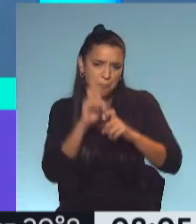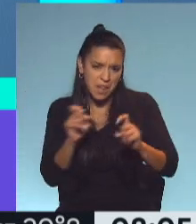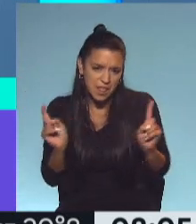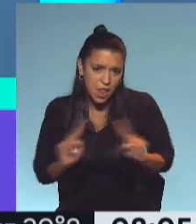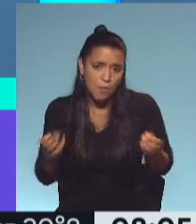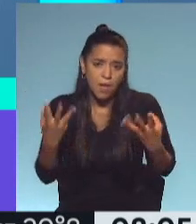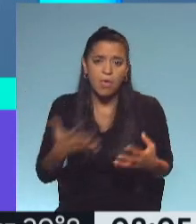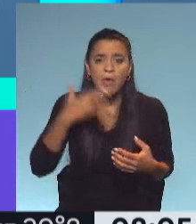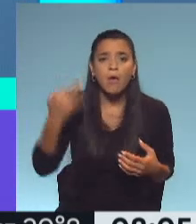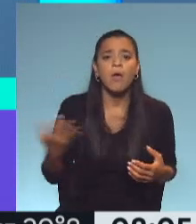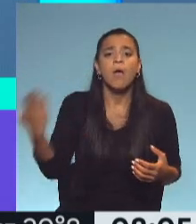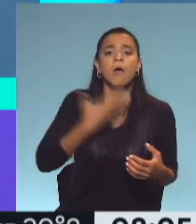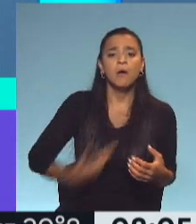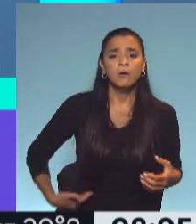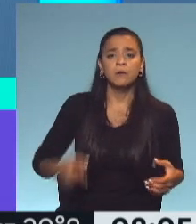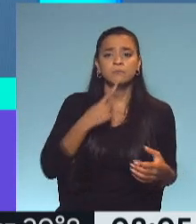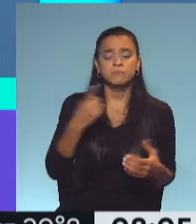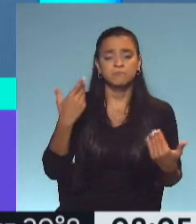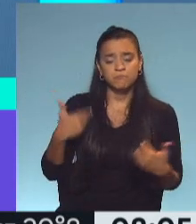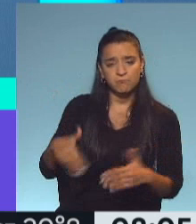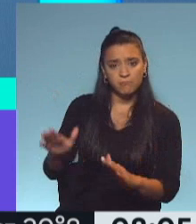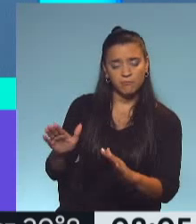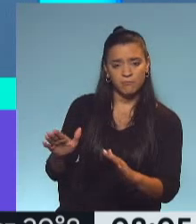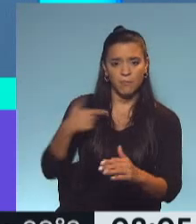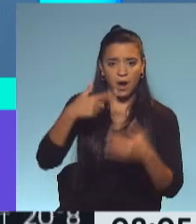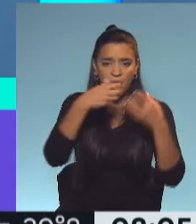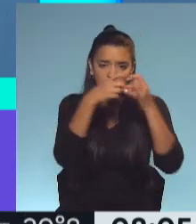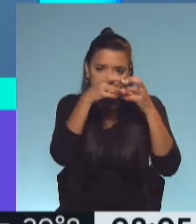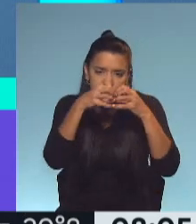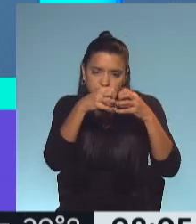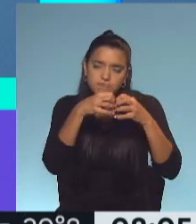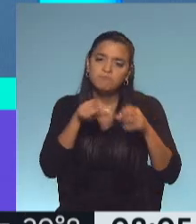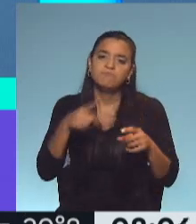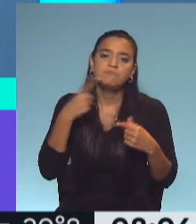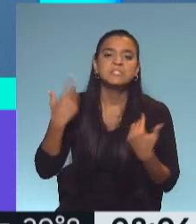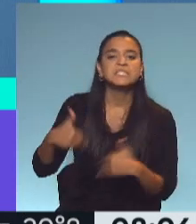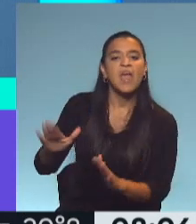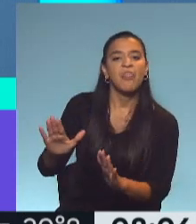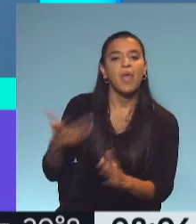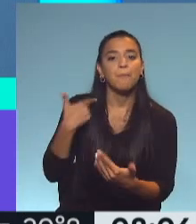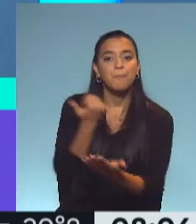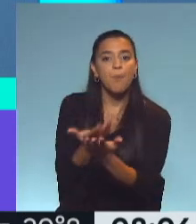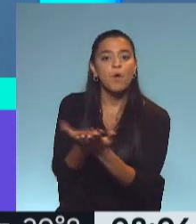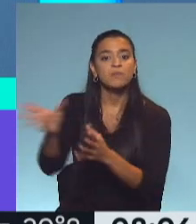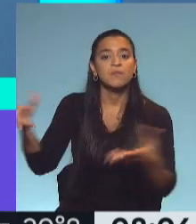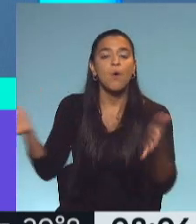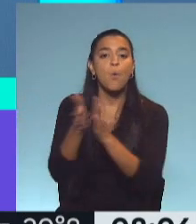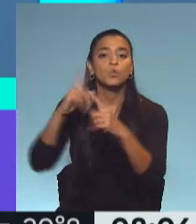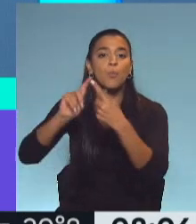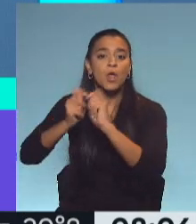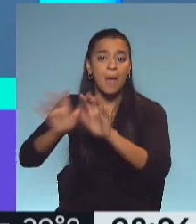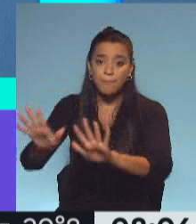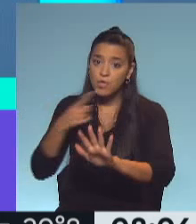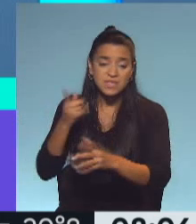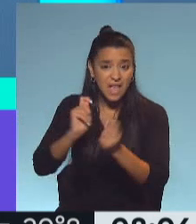la verdad es que el gobierno cede en esta negociación, en el marco de esta negociación, a la propuesta de Juntos por el Cambio, de no